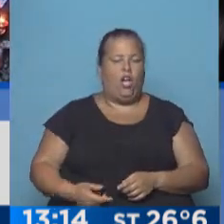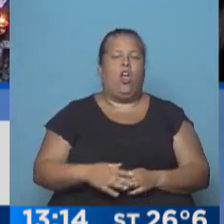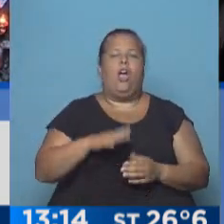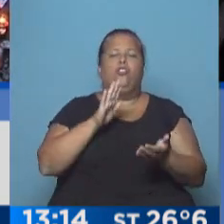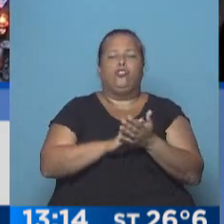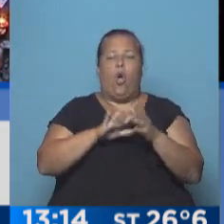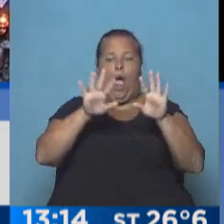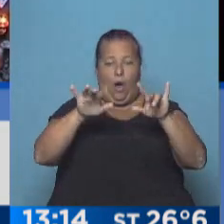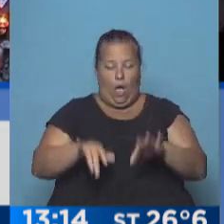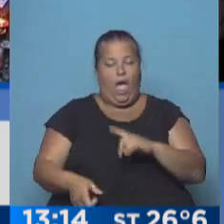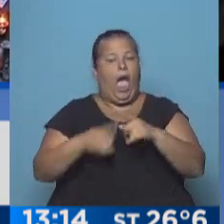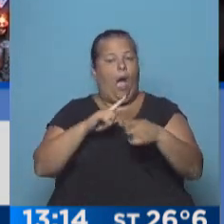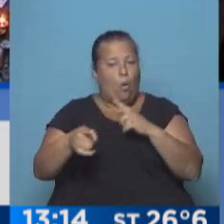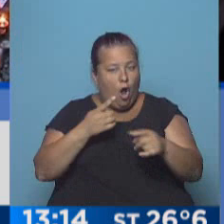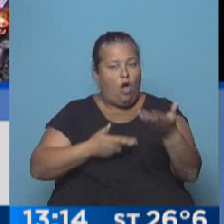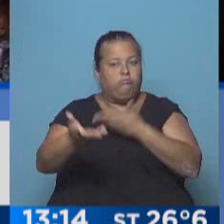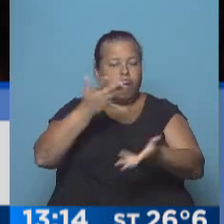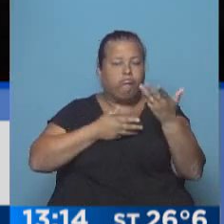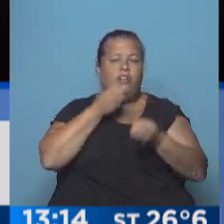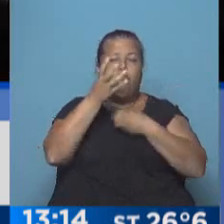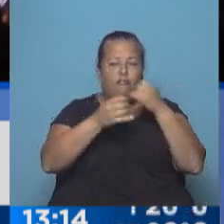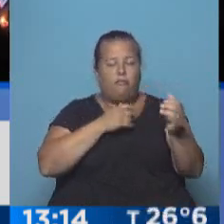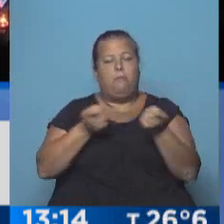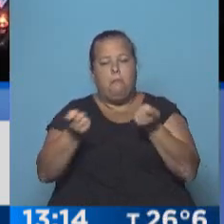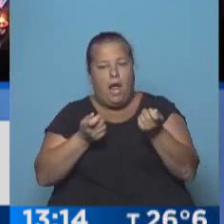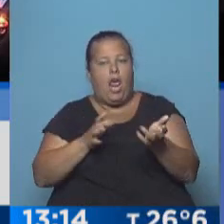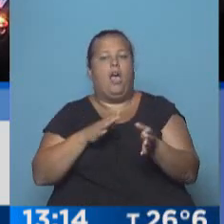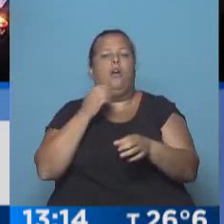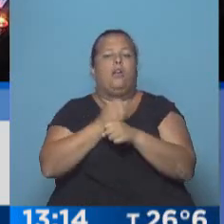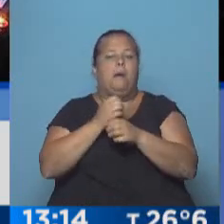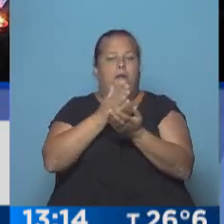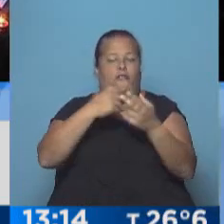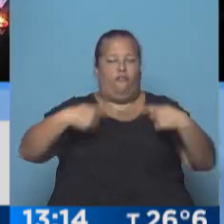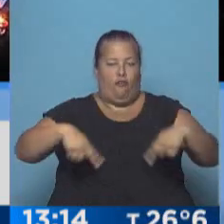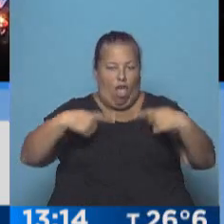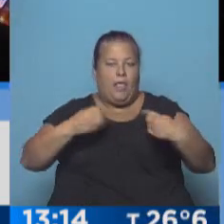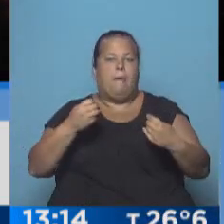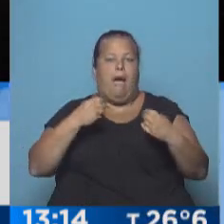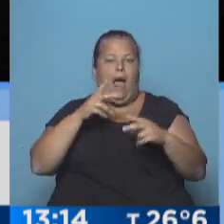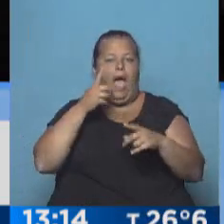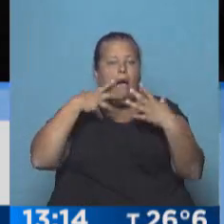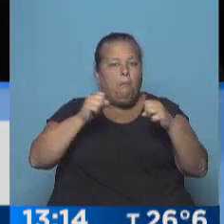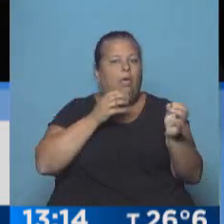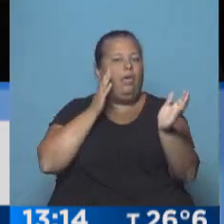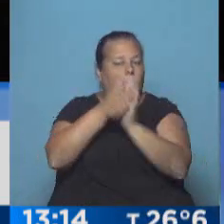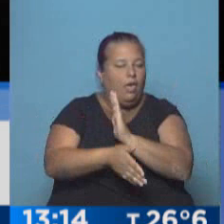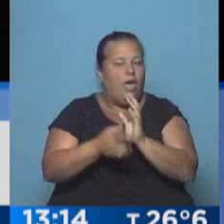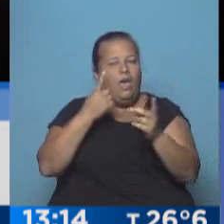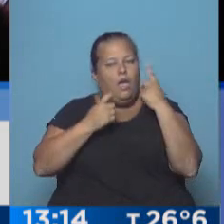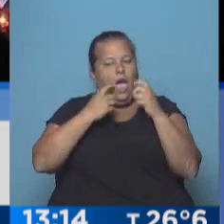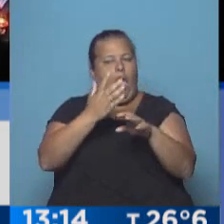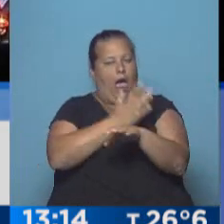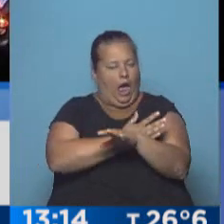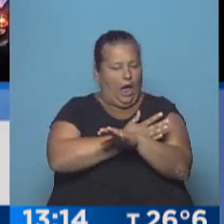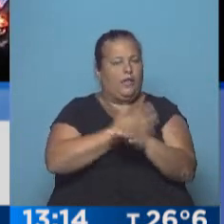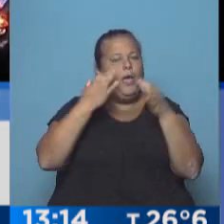texto, acordaron compartir información operacional, una gestión de fronteras para detectar desplazamientos, medidas preventivas, además una